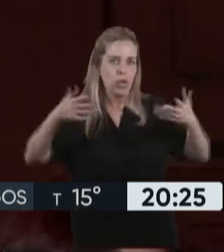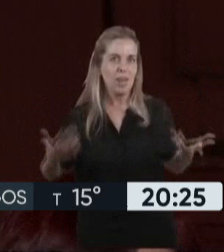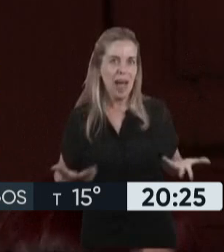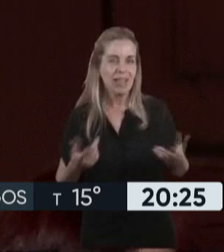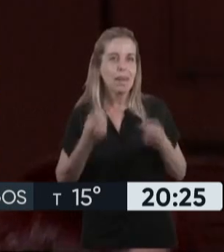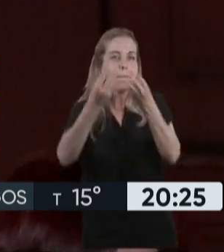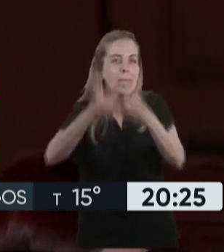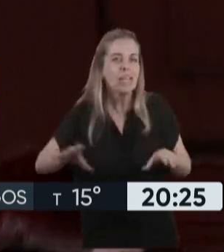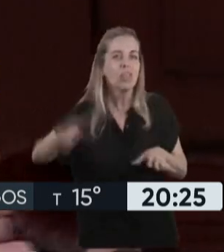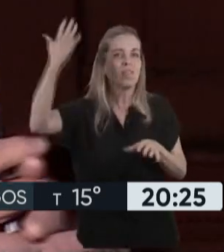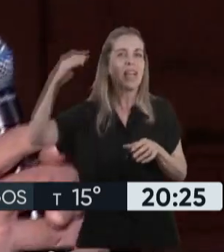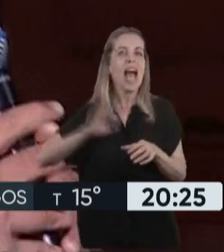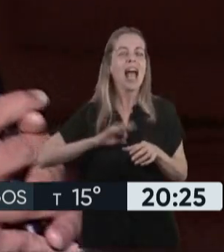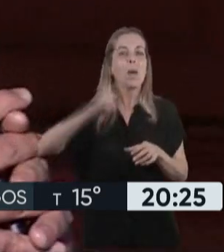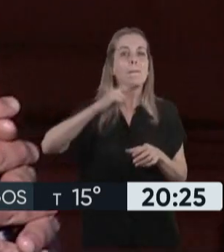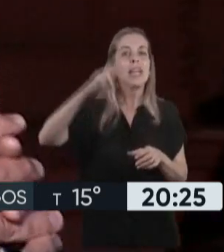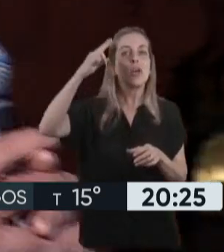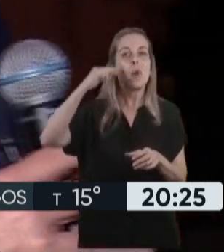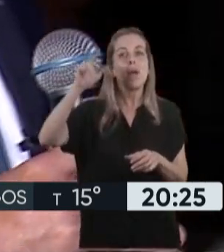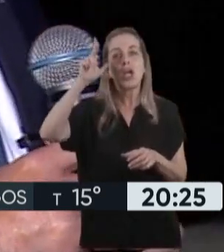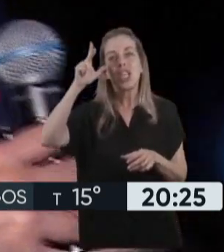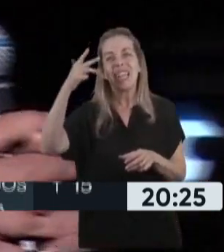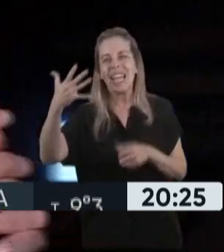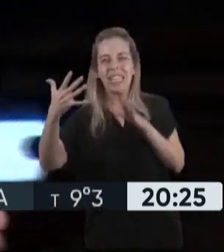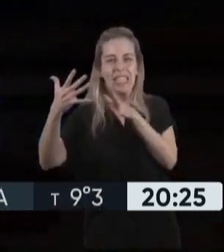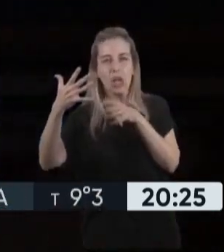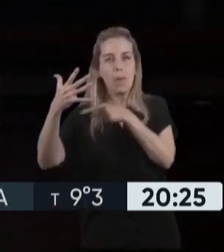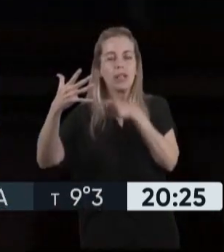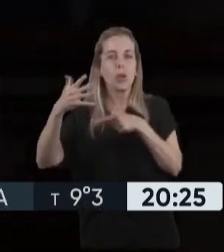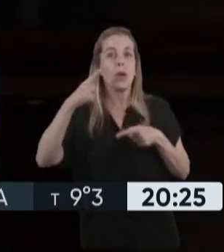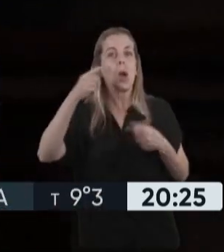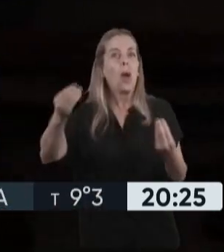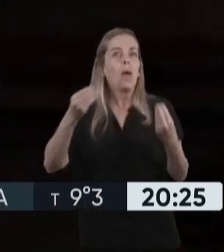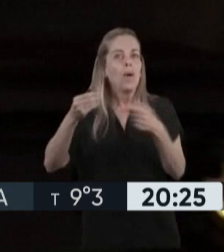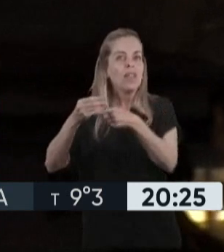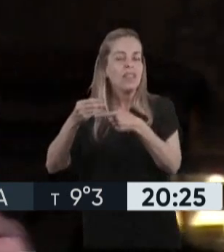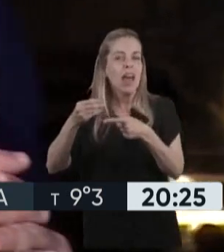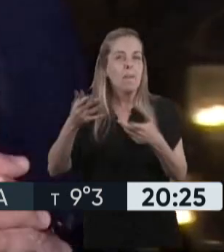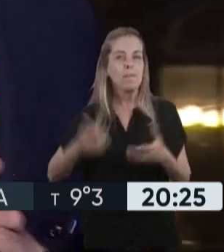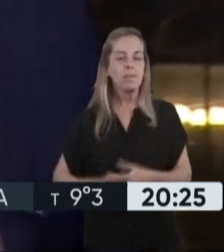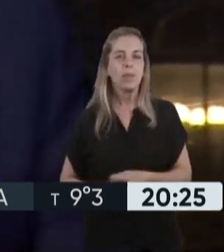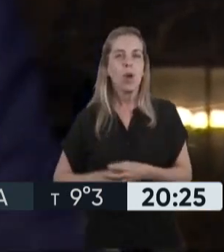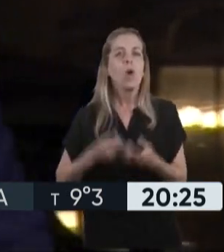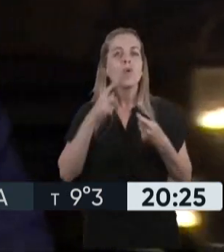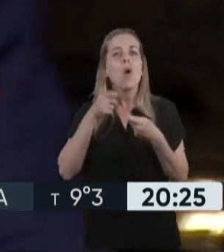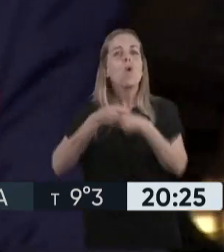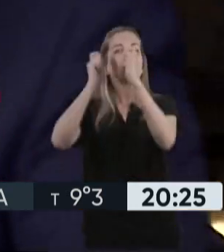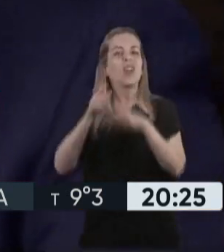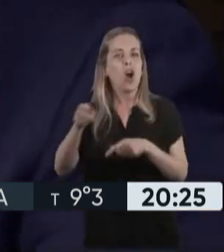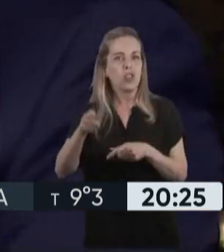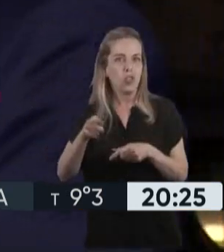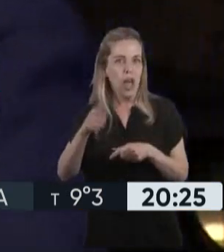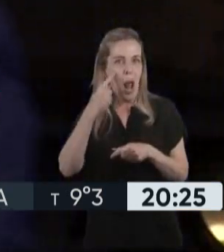Empezó allá por 1985, cuando juzgaron a lo que eran los jefes